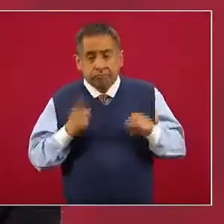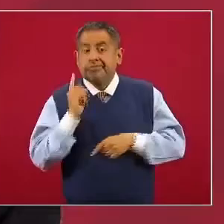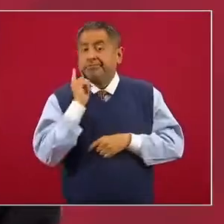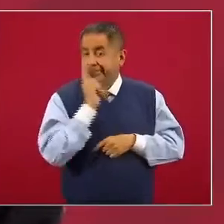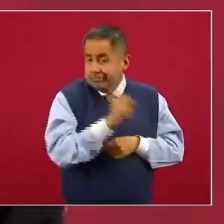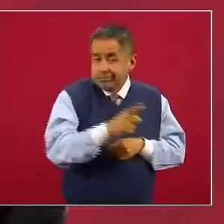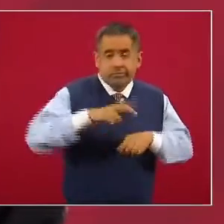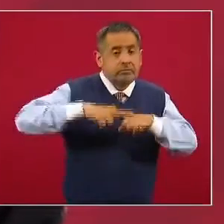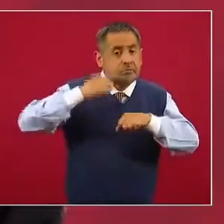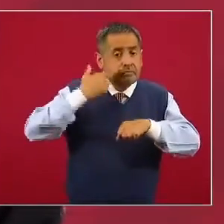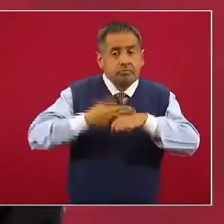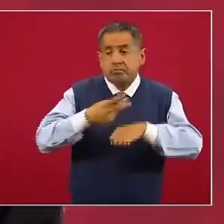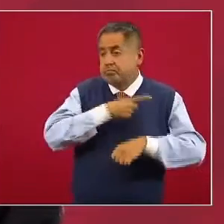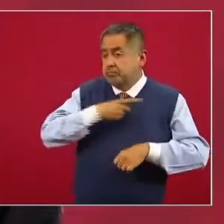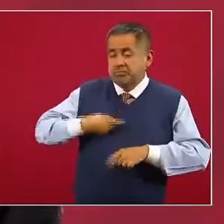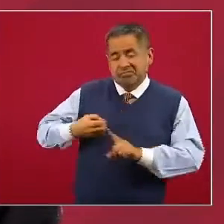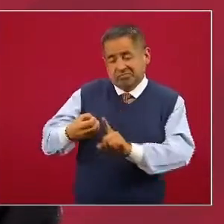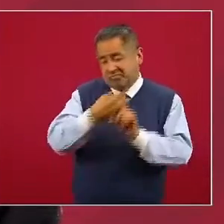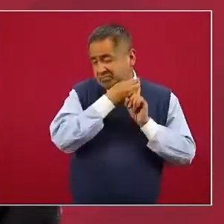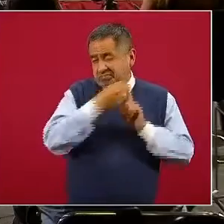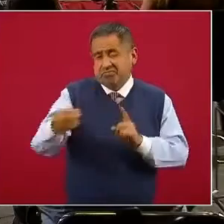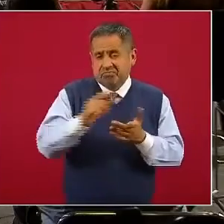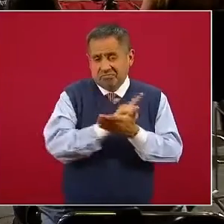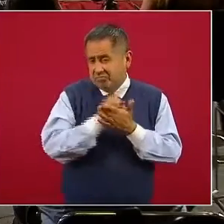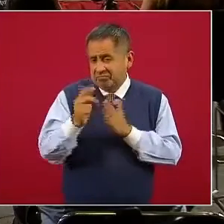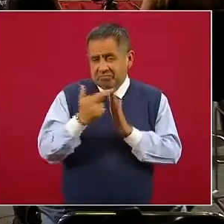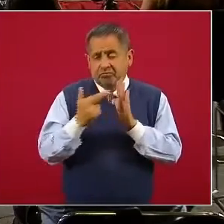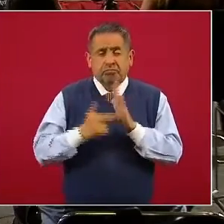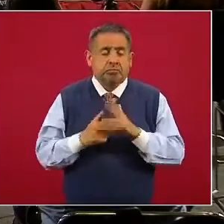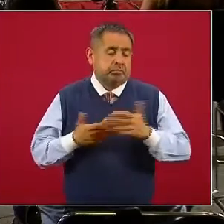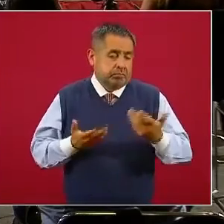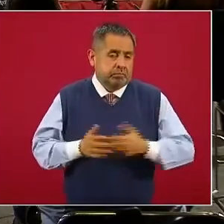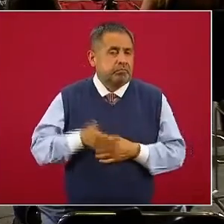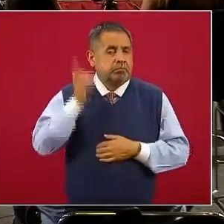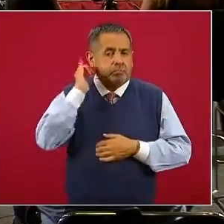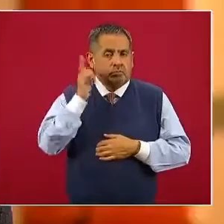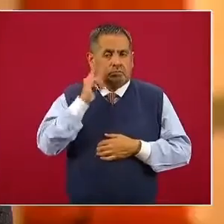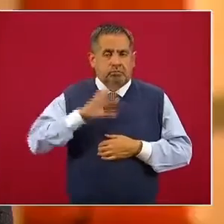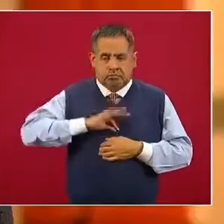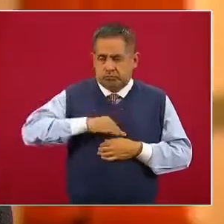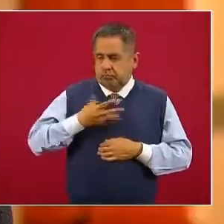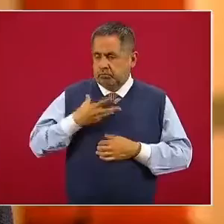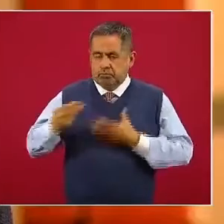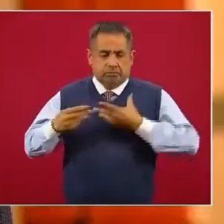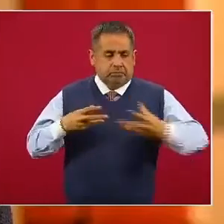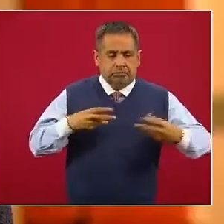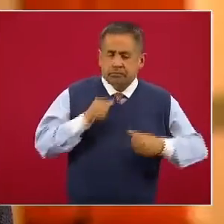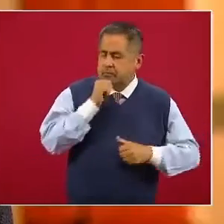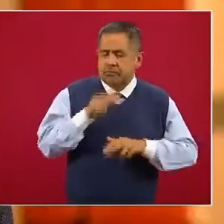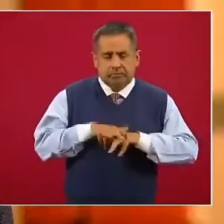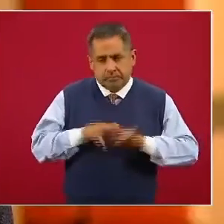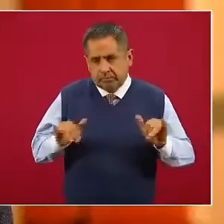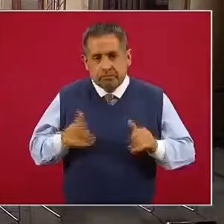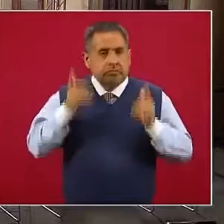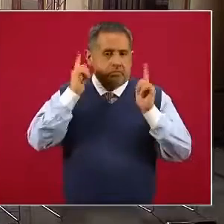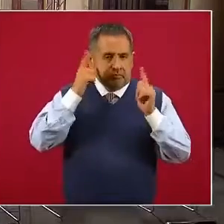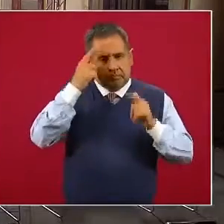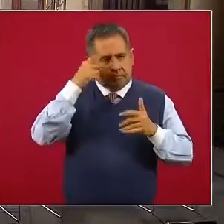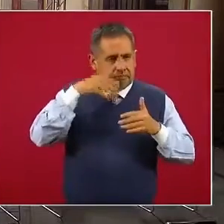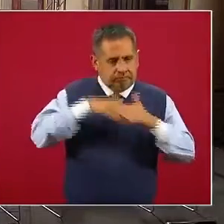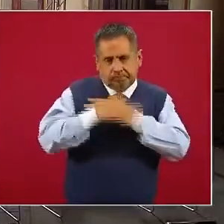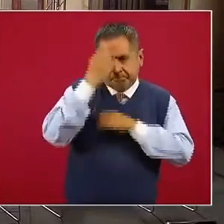responsable de garantizar que se cumplan los protocolos. Esperamos que no se infecte nadie, que no se contagie nadie durante el